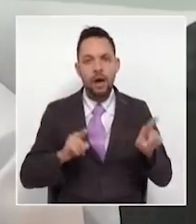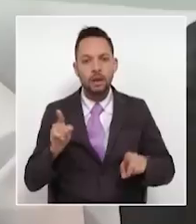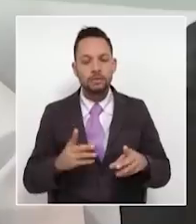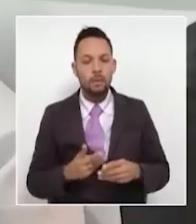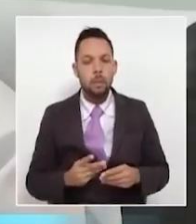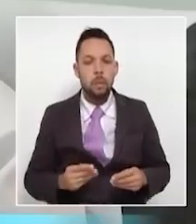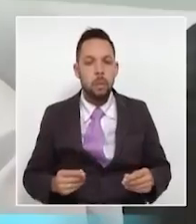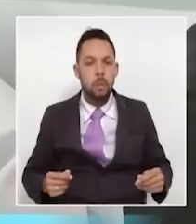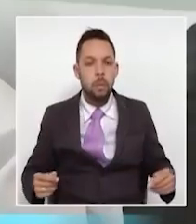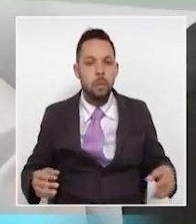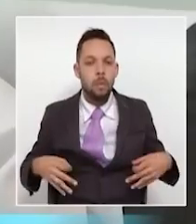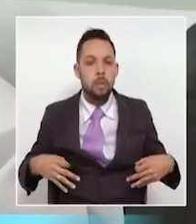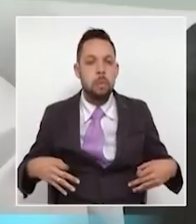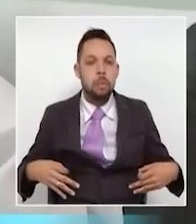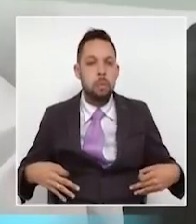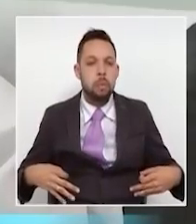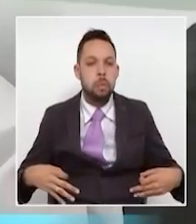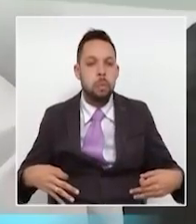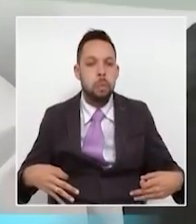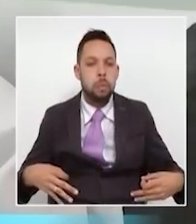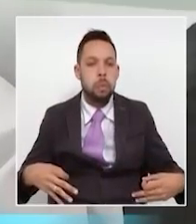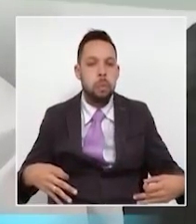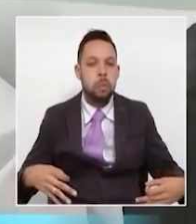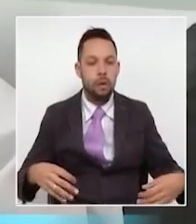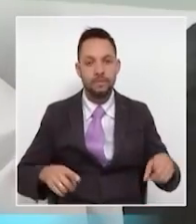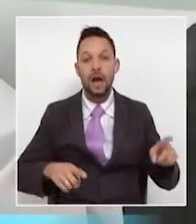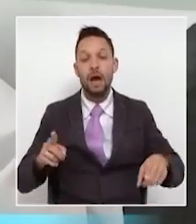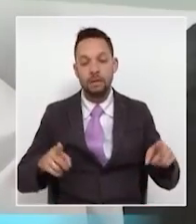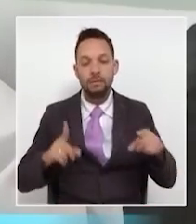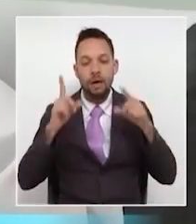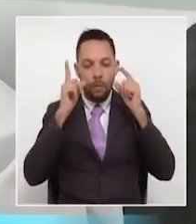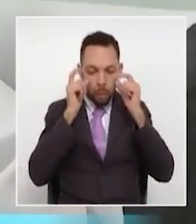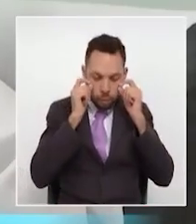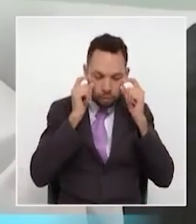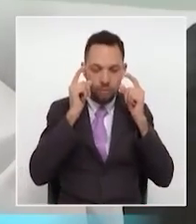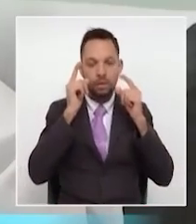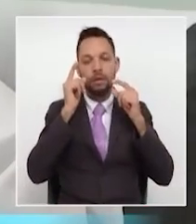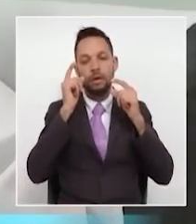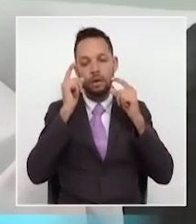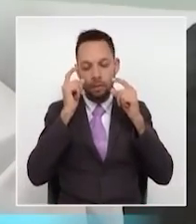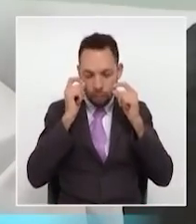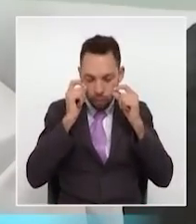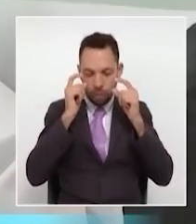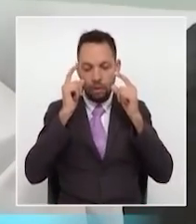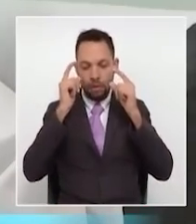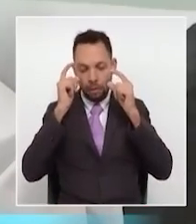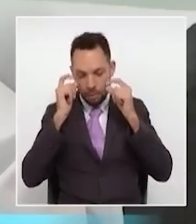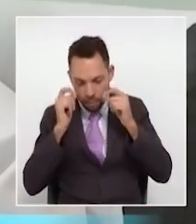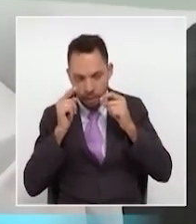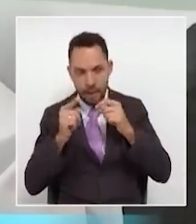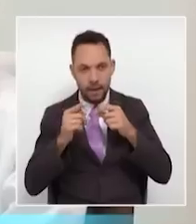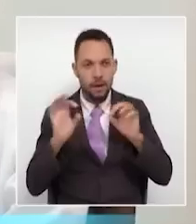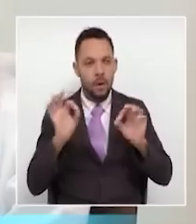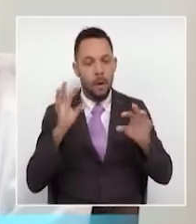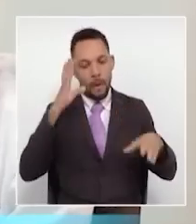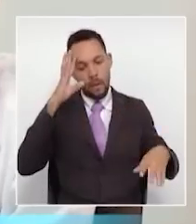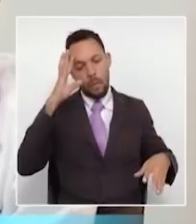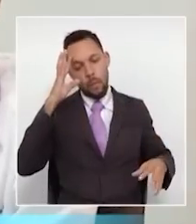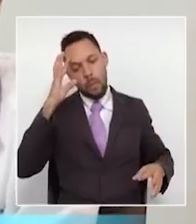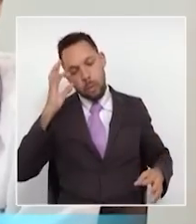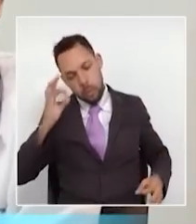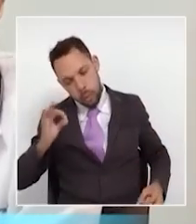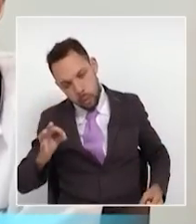predominan en estados del sueño en estados de meditación en estados de relajación hay otras que son más